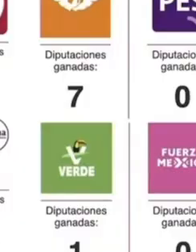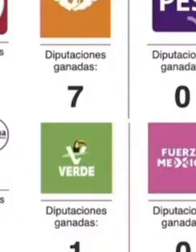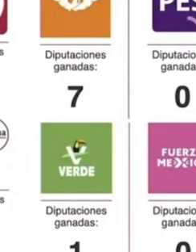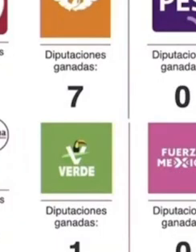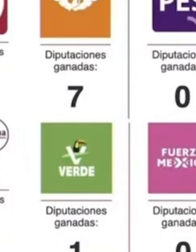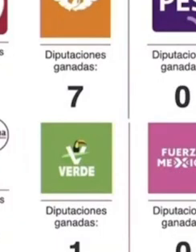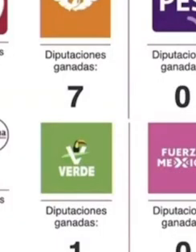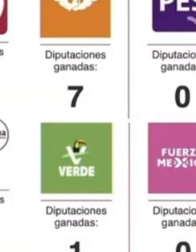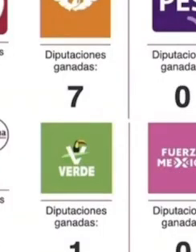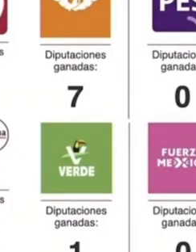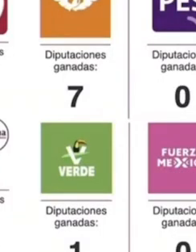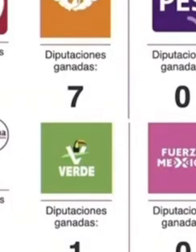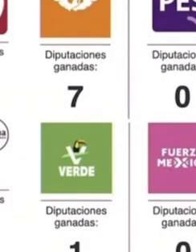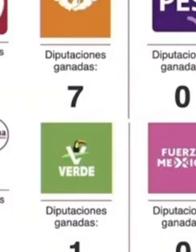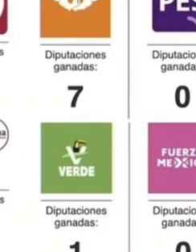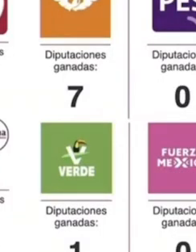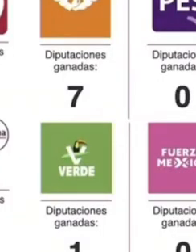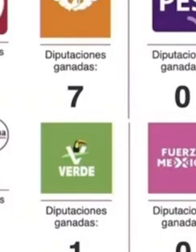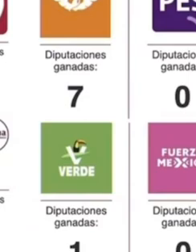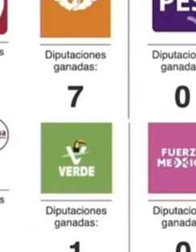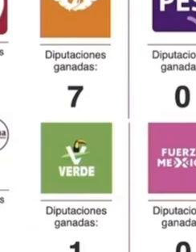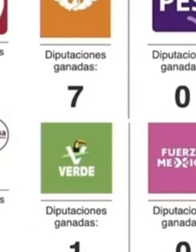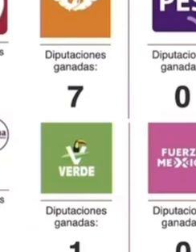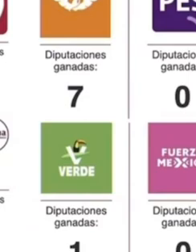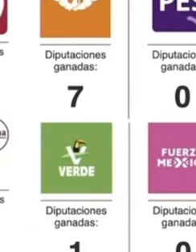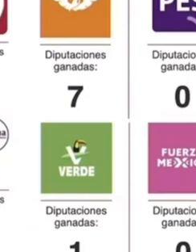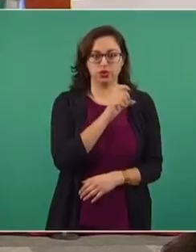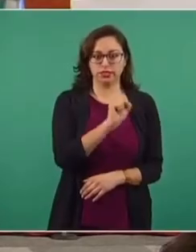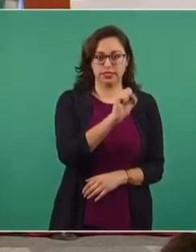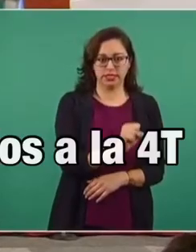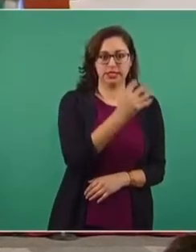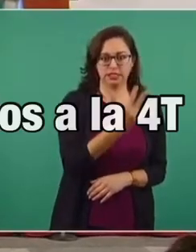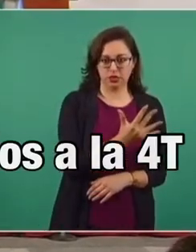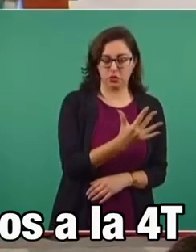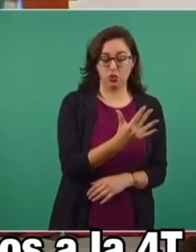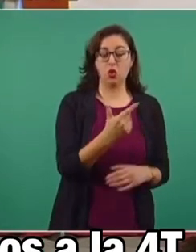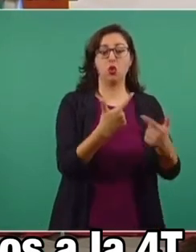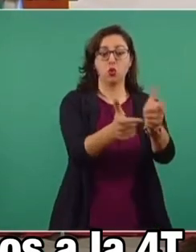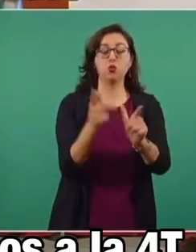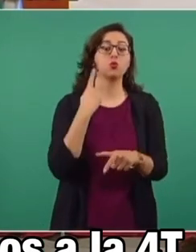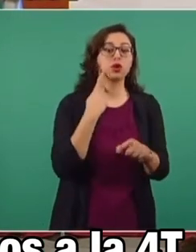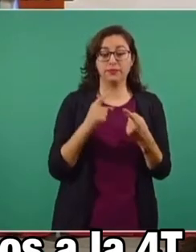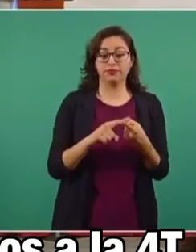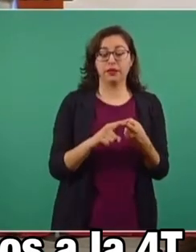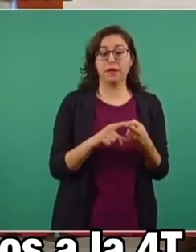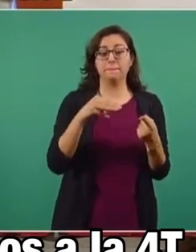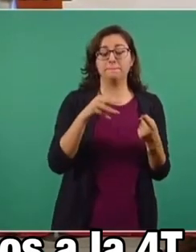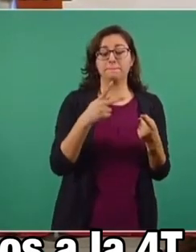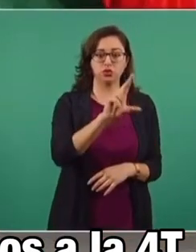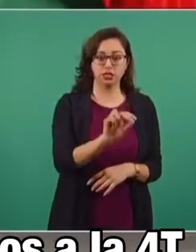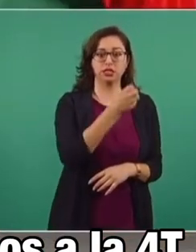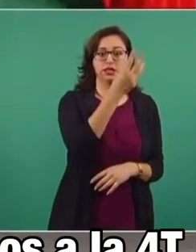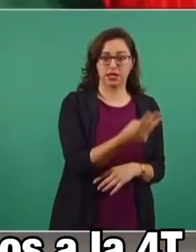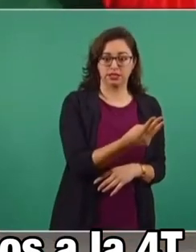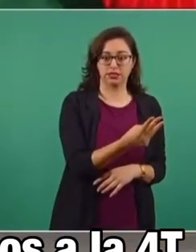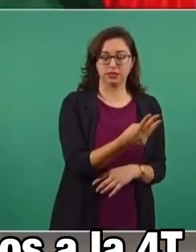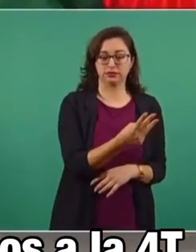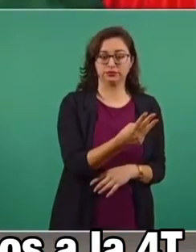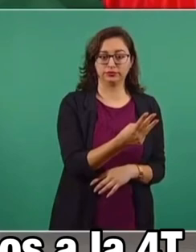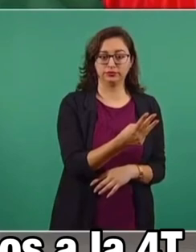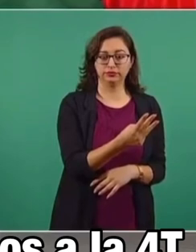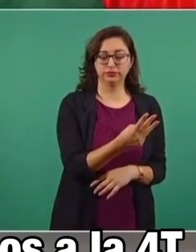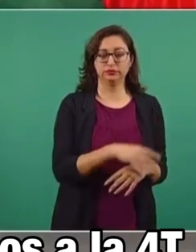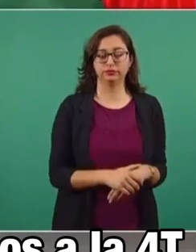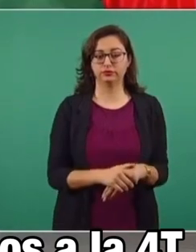Cámara, 300 distritos de mayoría. Morena, 65. Con la alianza de Morena, 118.